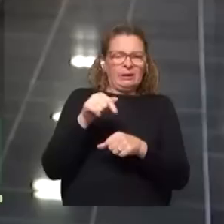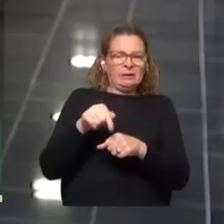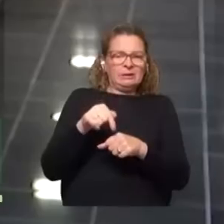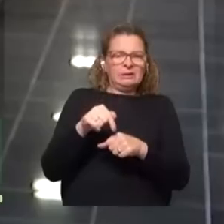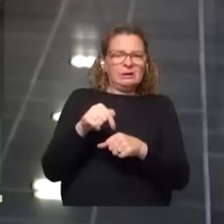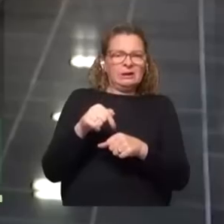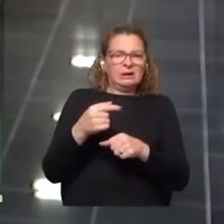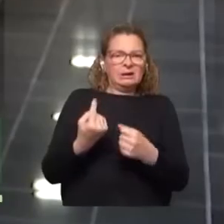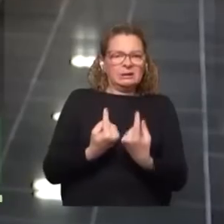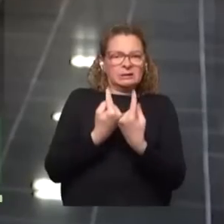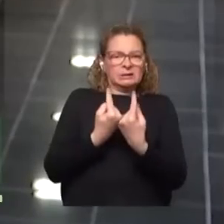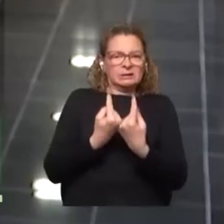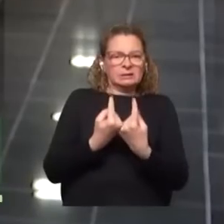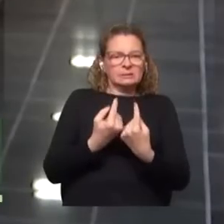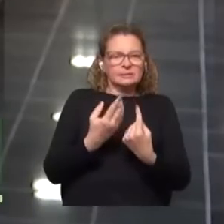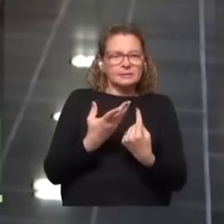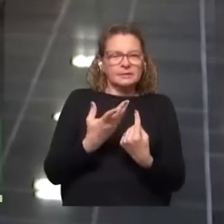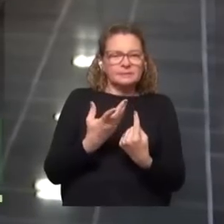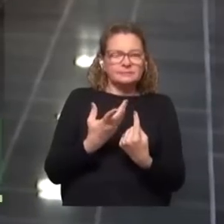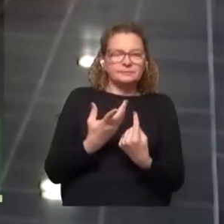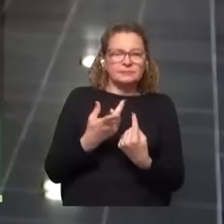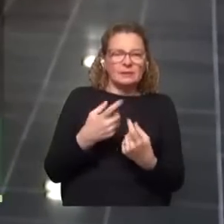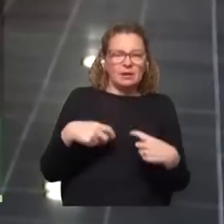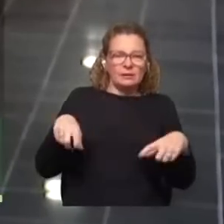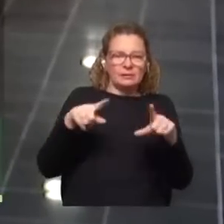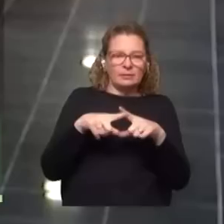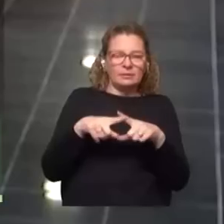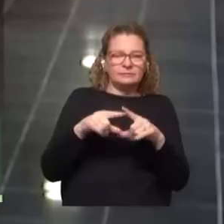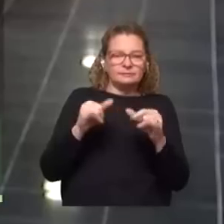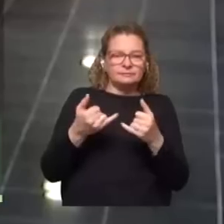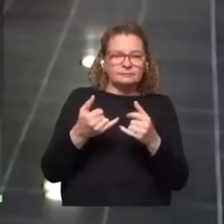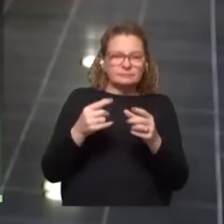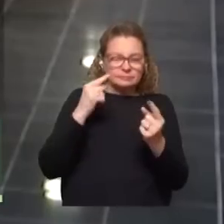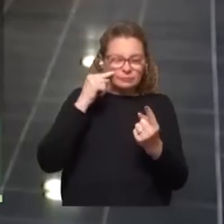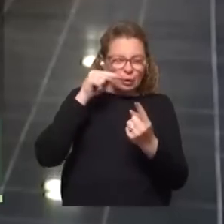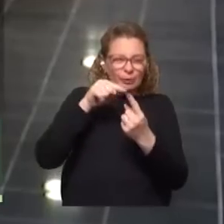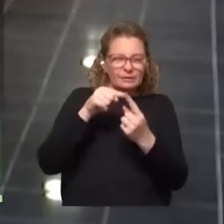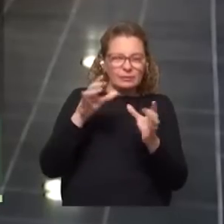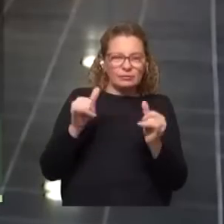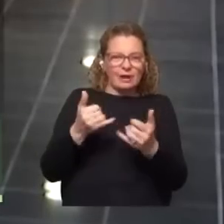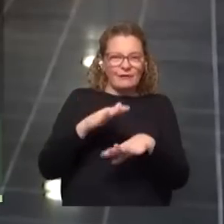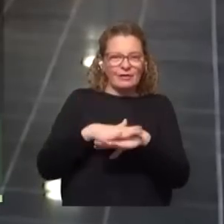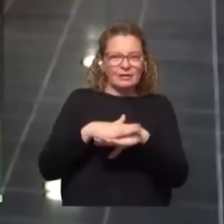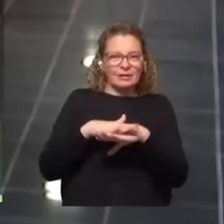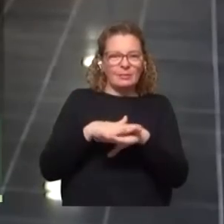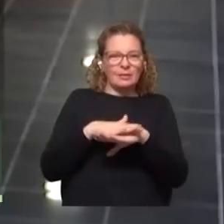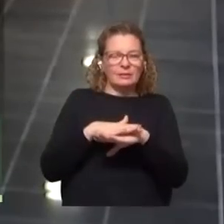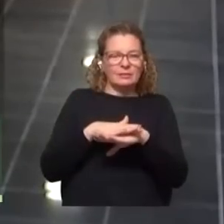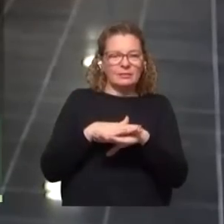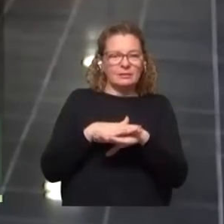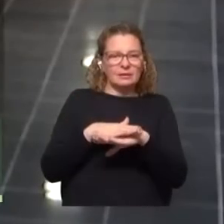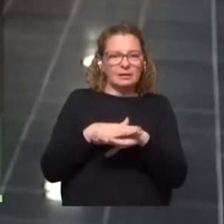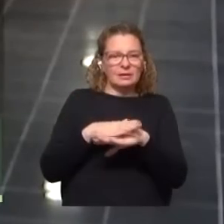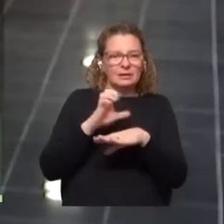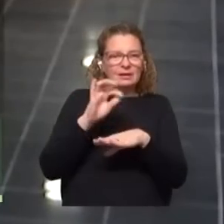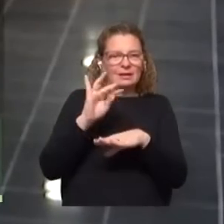Qué encontramos que encontramos que esta asamblea estaba centrada en básicamente etnia género